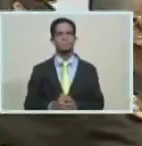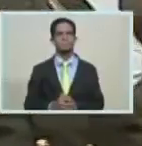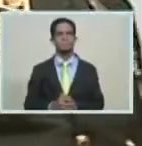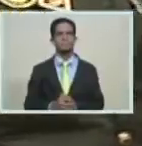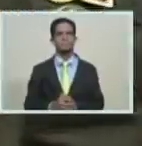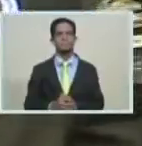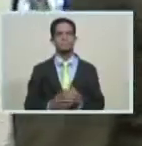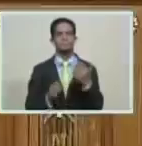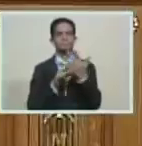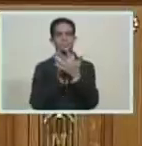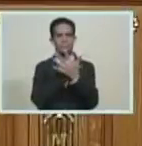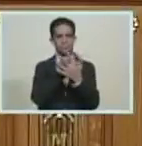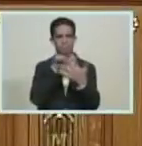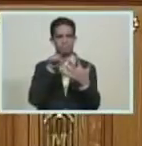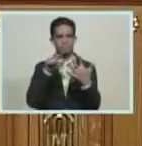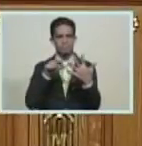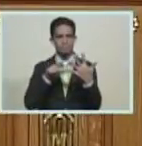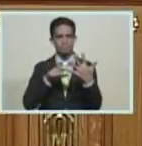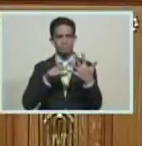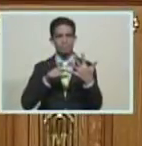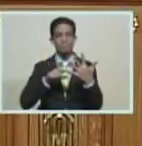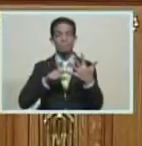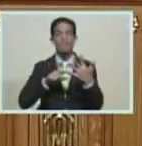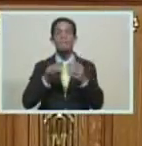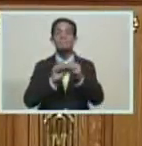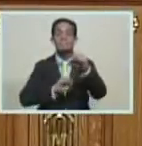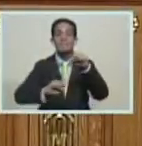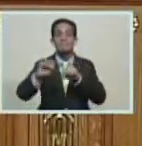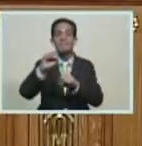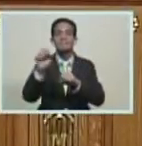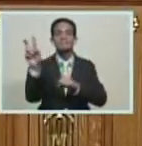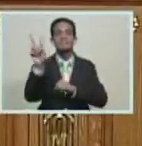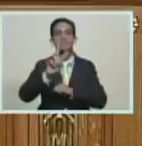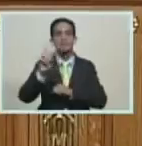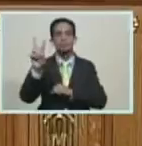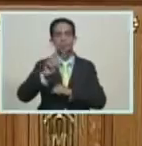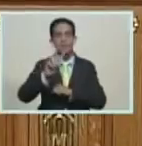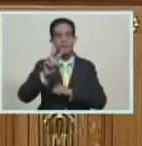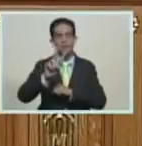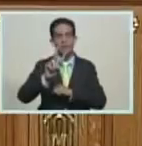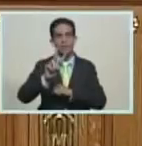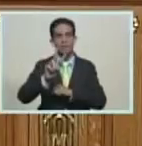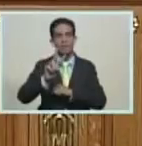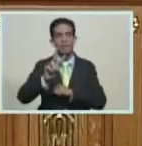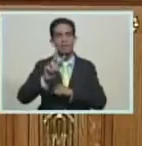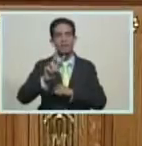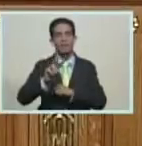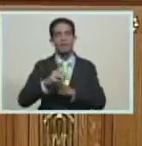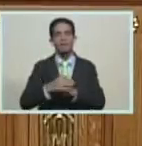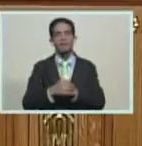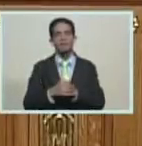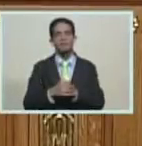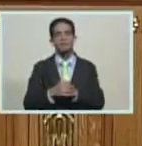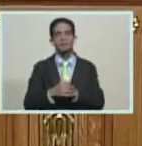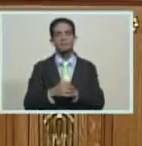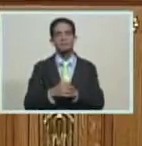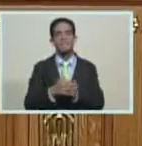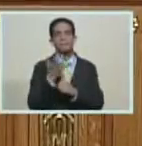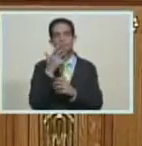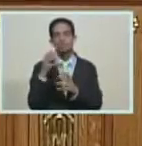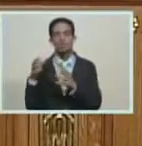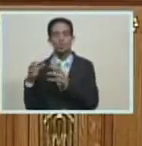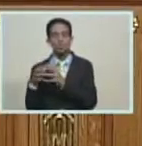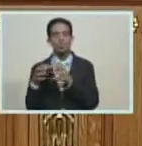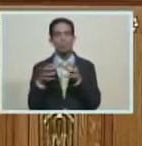Quinta línea, la defensa de Venezuela, un gran frente amplio de defensa de Venezuela. Los partidos políticos, le